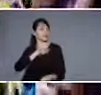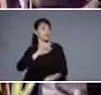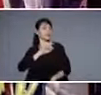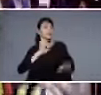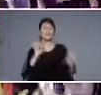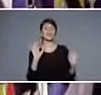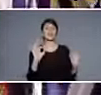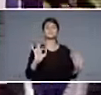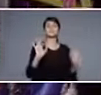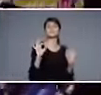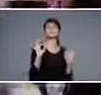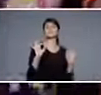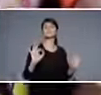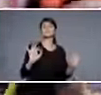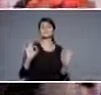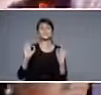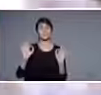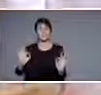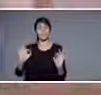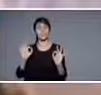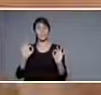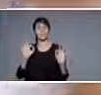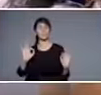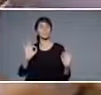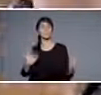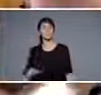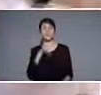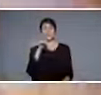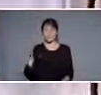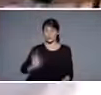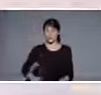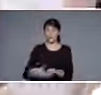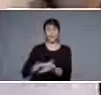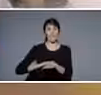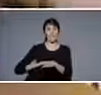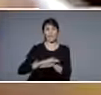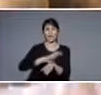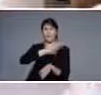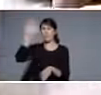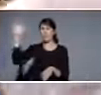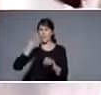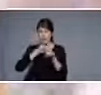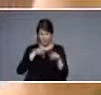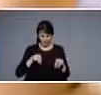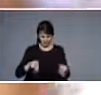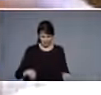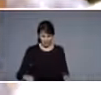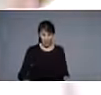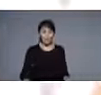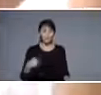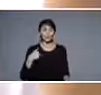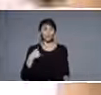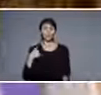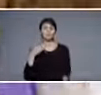España es así. Con el sueldo base más bajo de Europa puedo